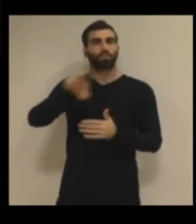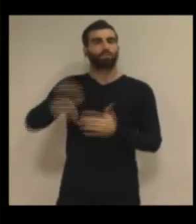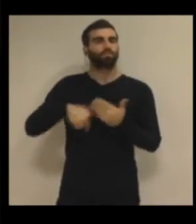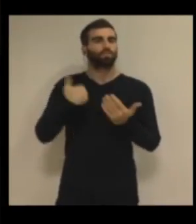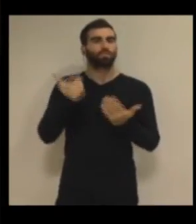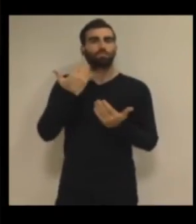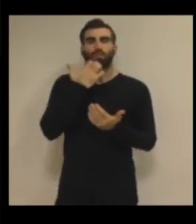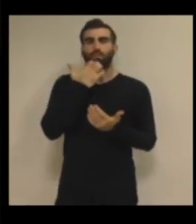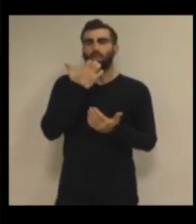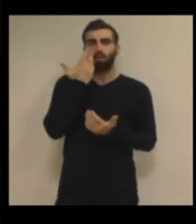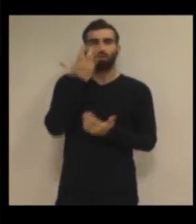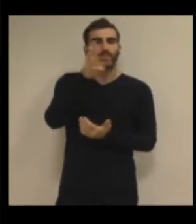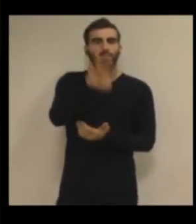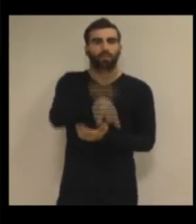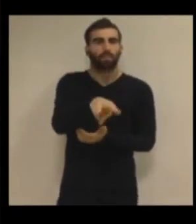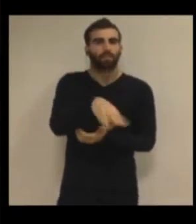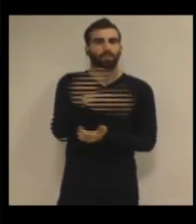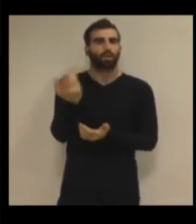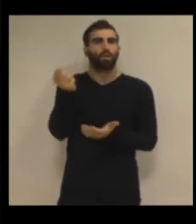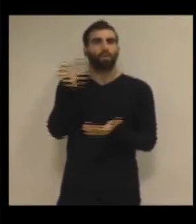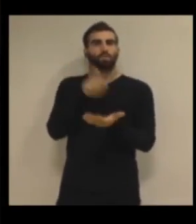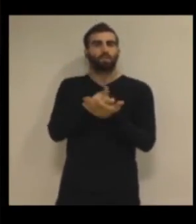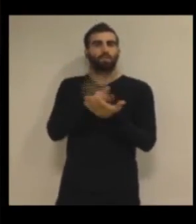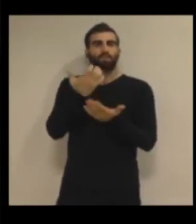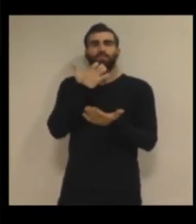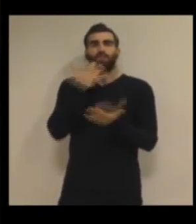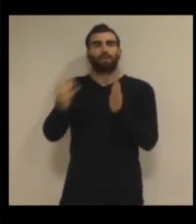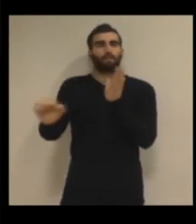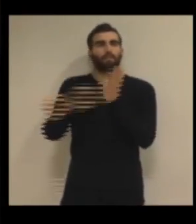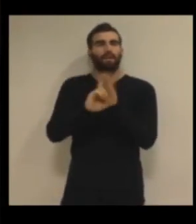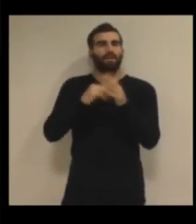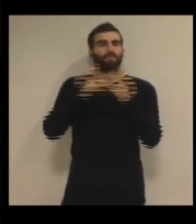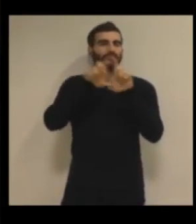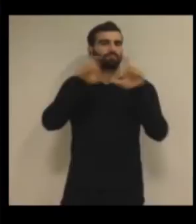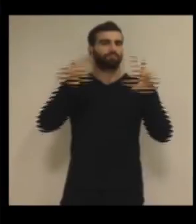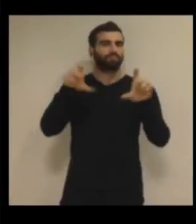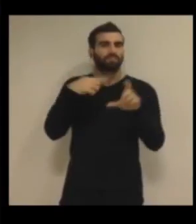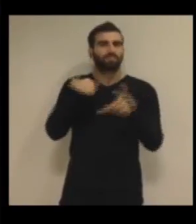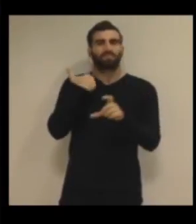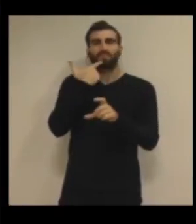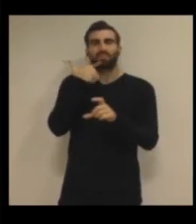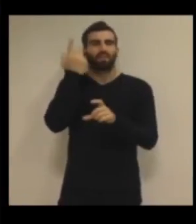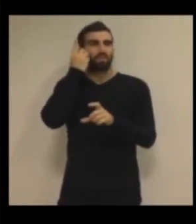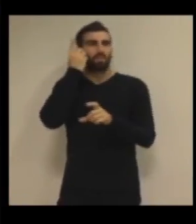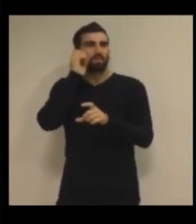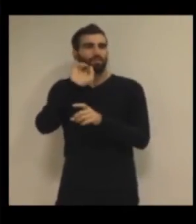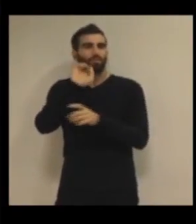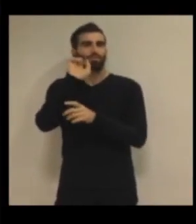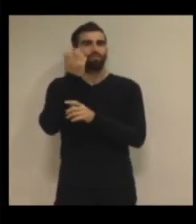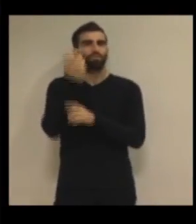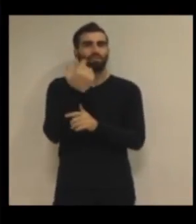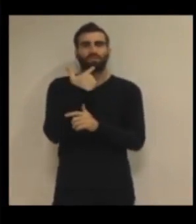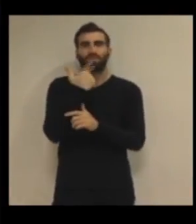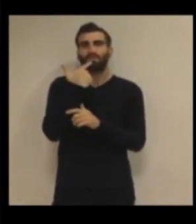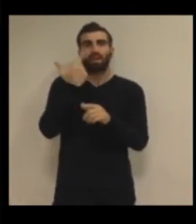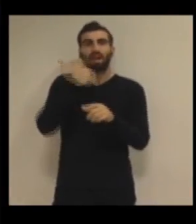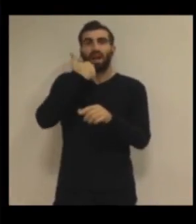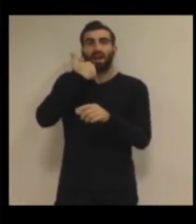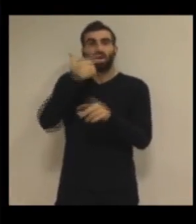de 3 meses que no sé qué fabricante de no sé qué dispositivo pues introduce no sé qué nueva